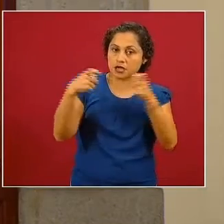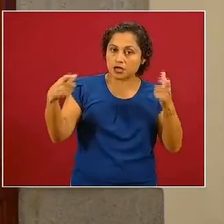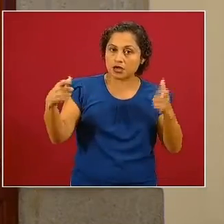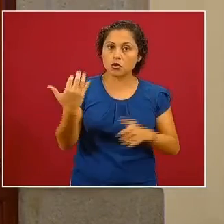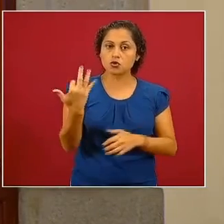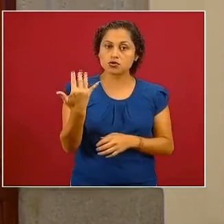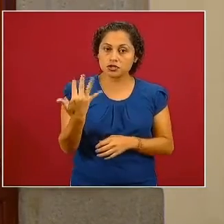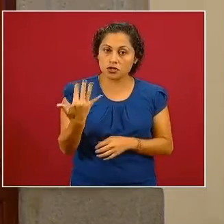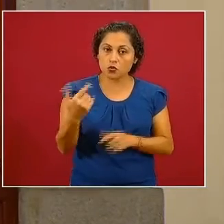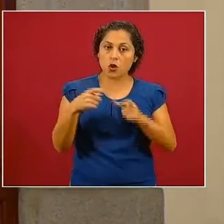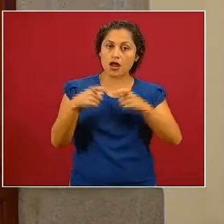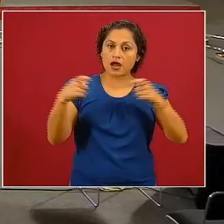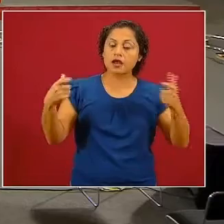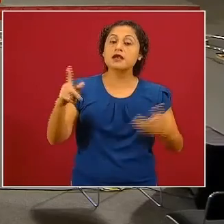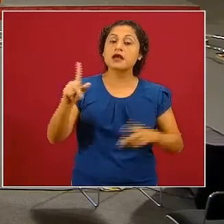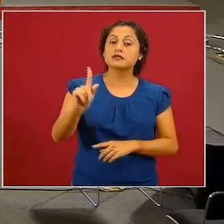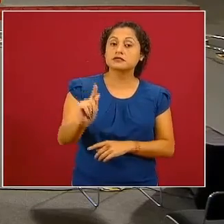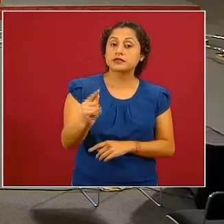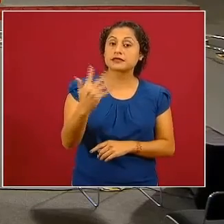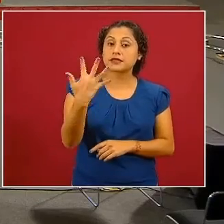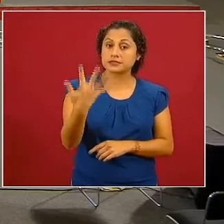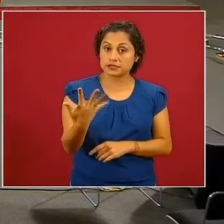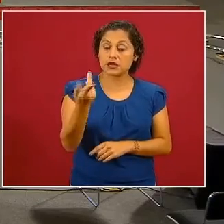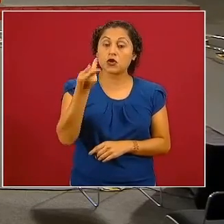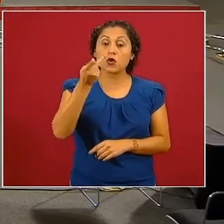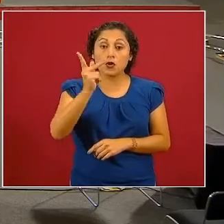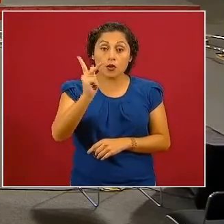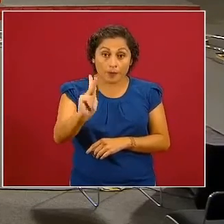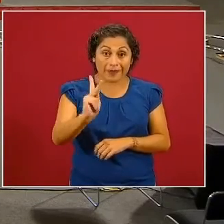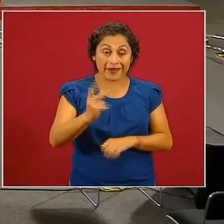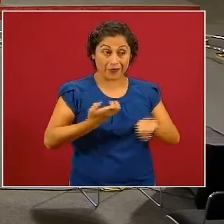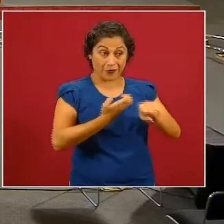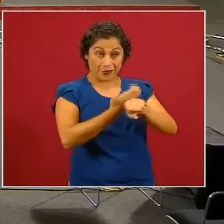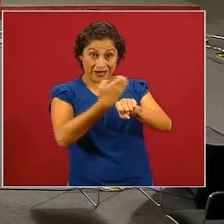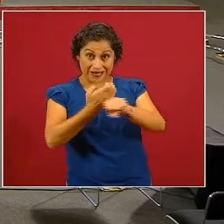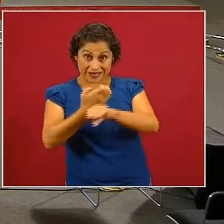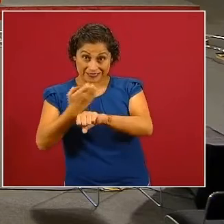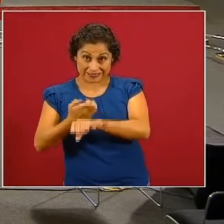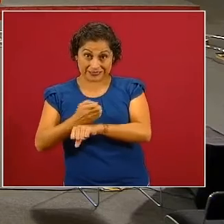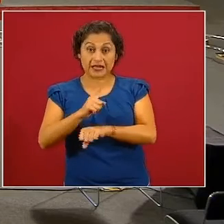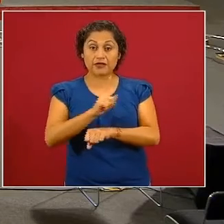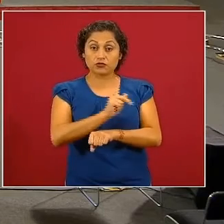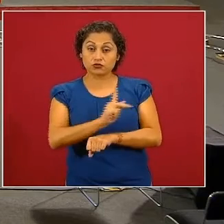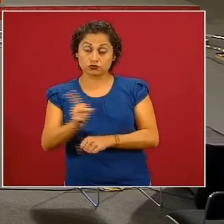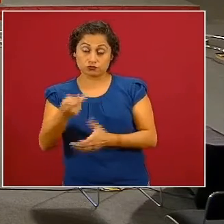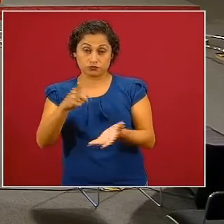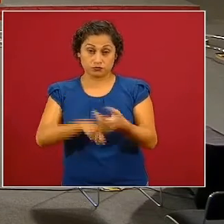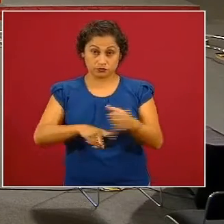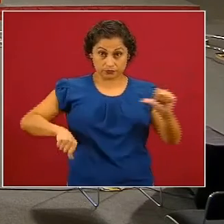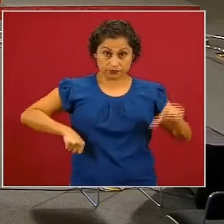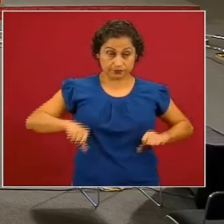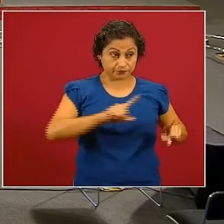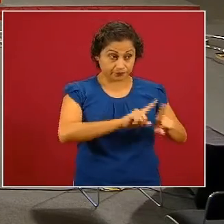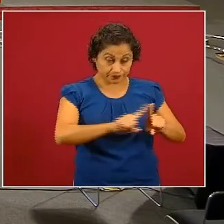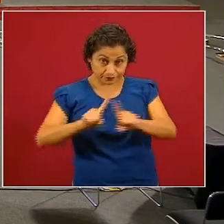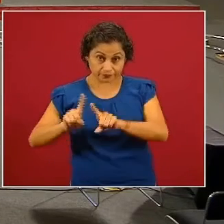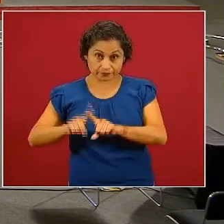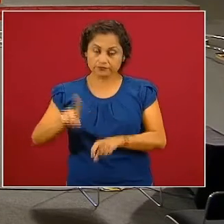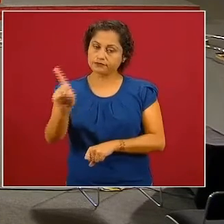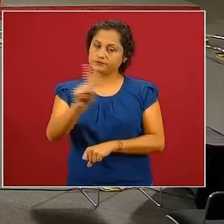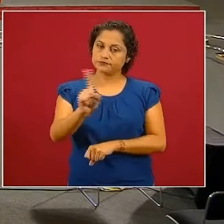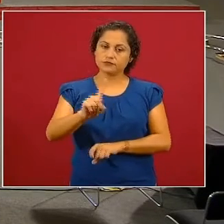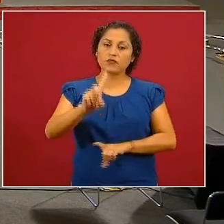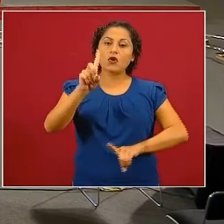un 75%, pero esto no es igual de todas las maneras para todas las actividades, porque hay actividades que por su